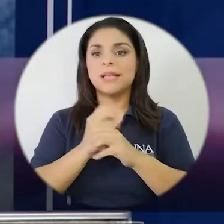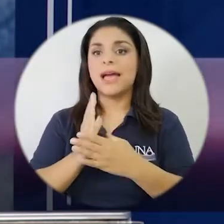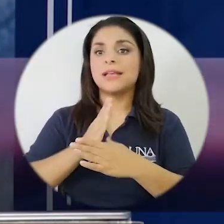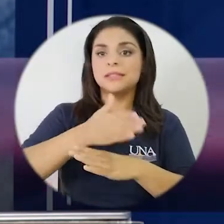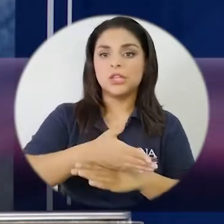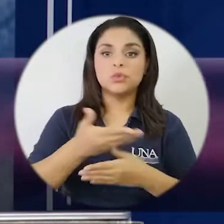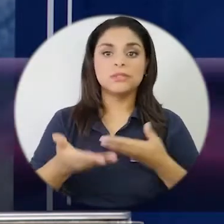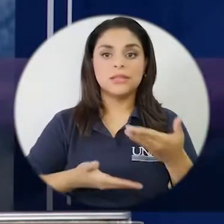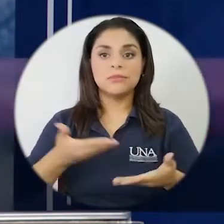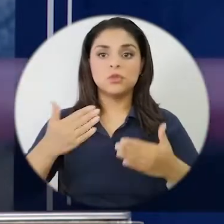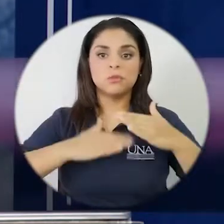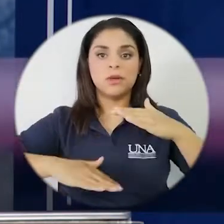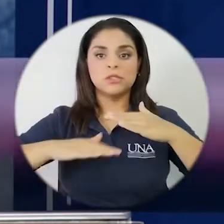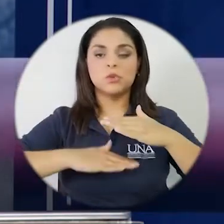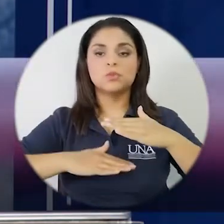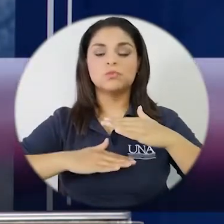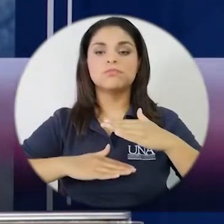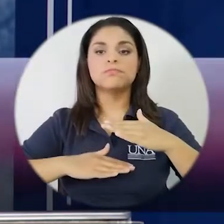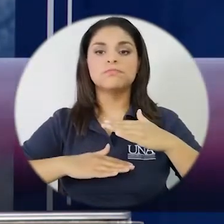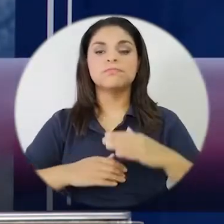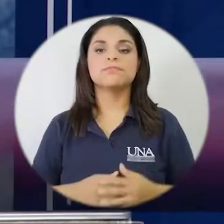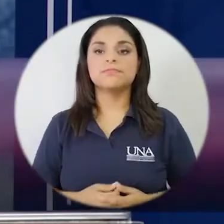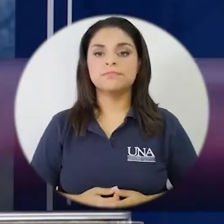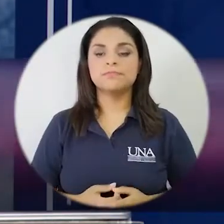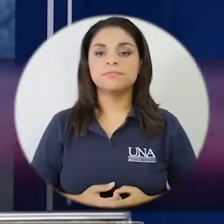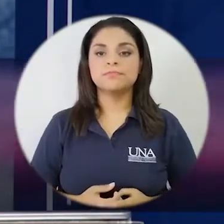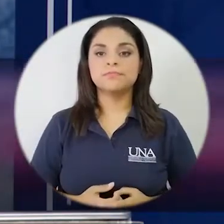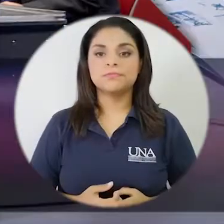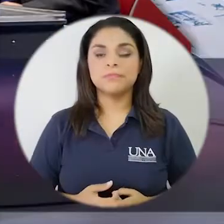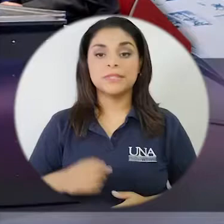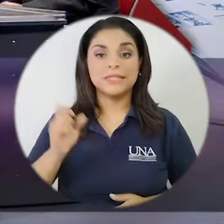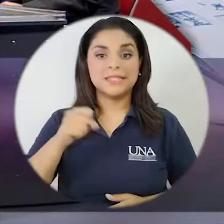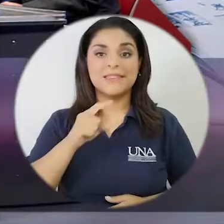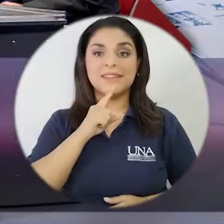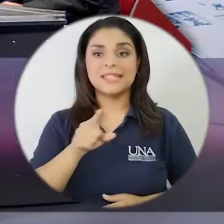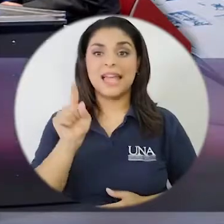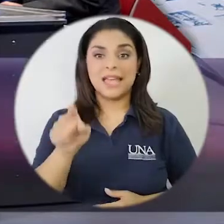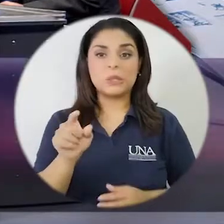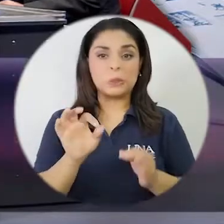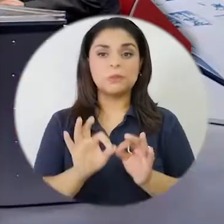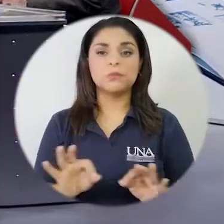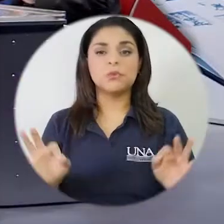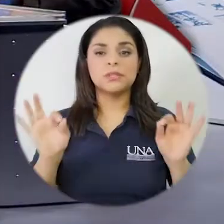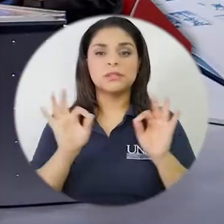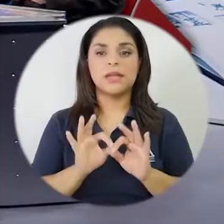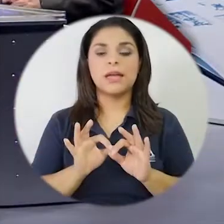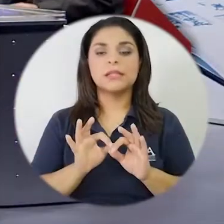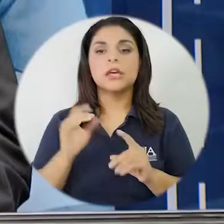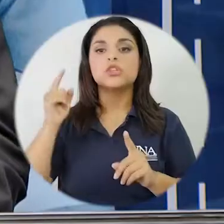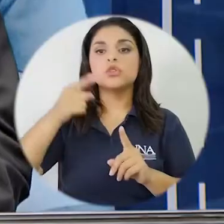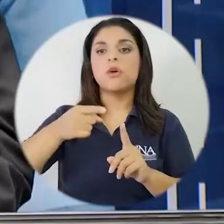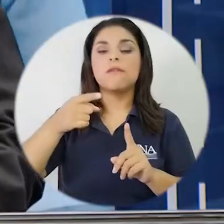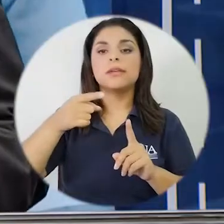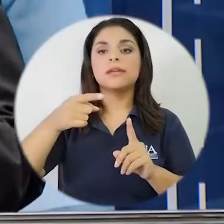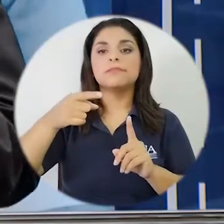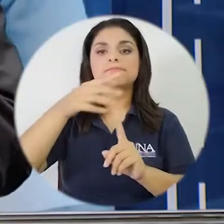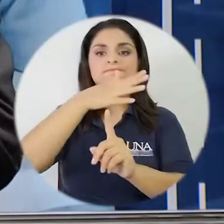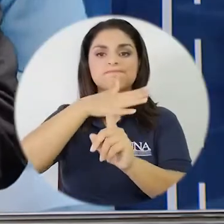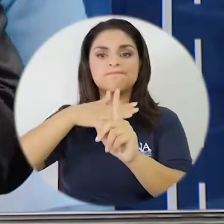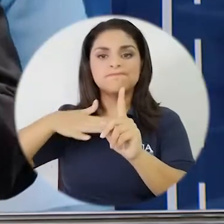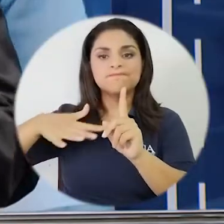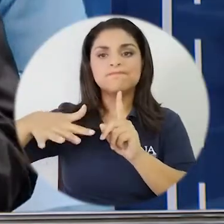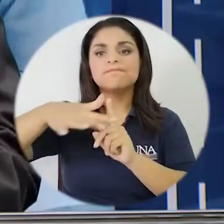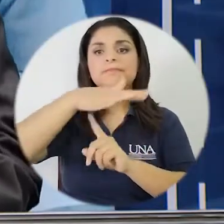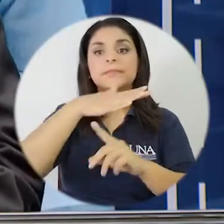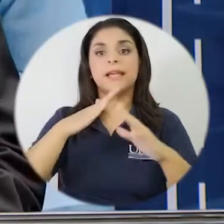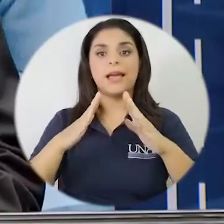acceso a los servicios básicos fundamentales. Sí, definitivamente muy, muy importante esa parte del entorno, todo